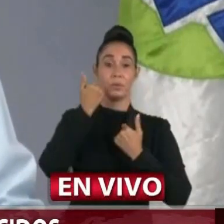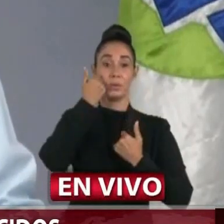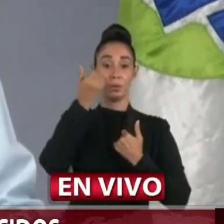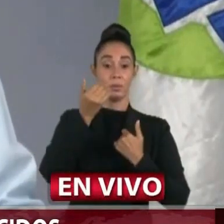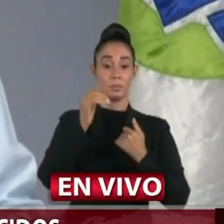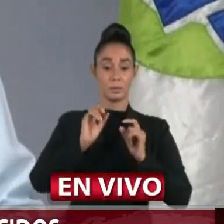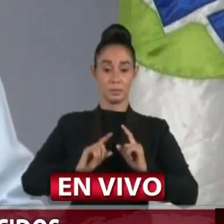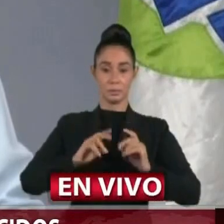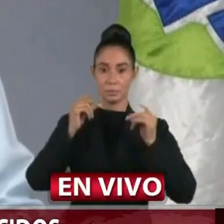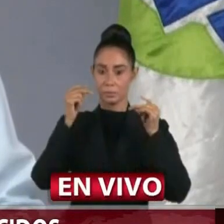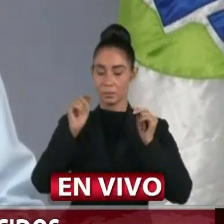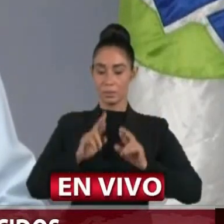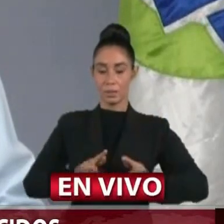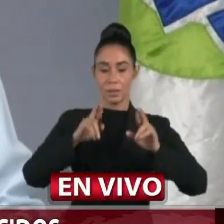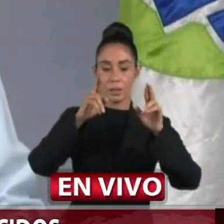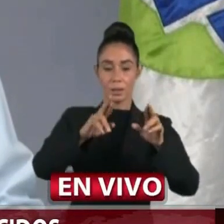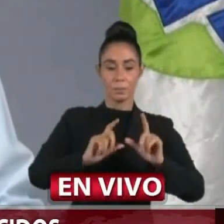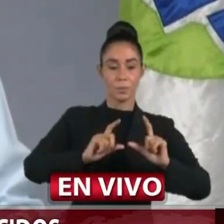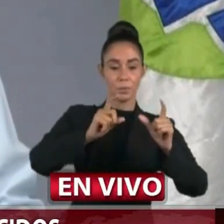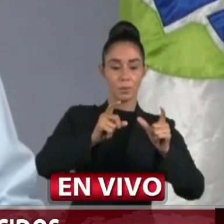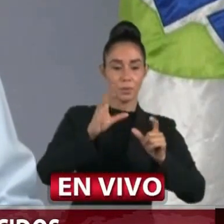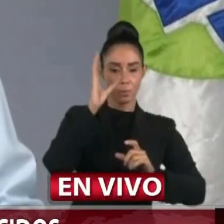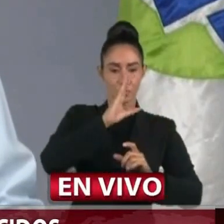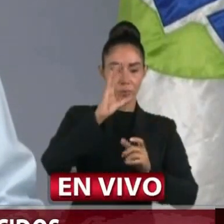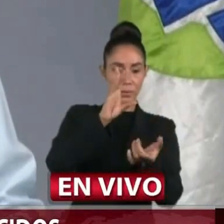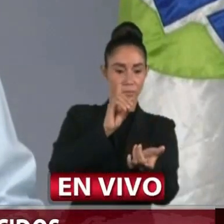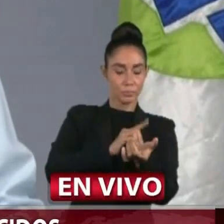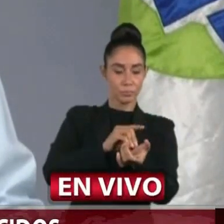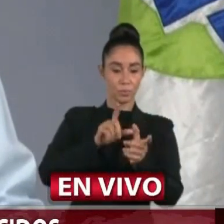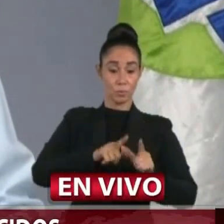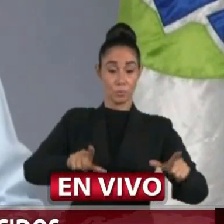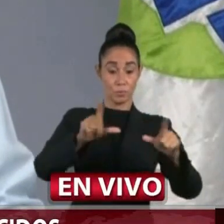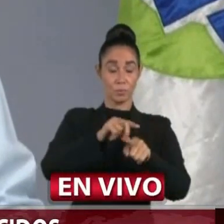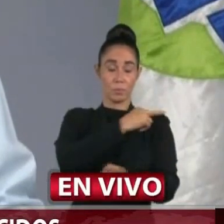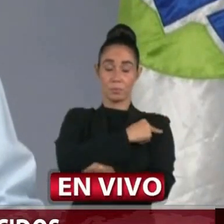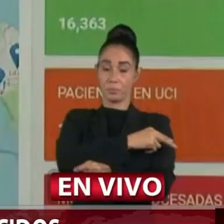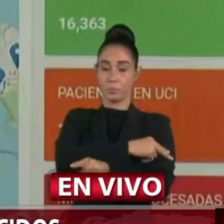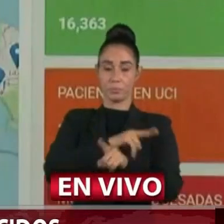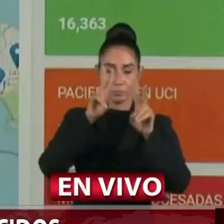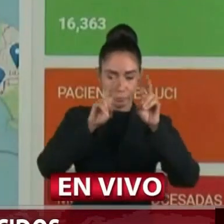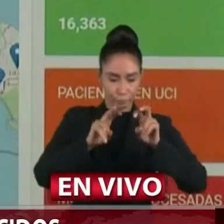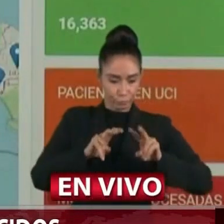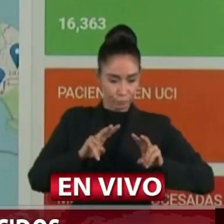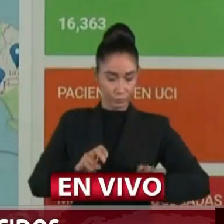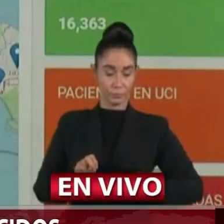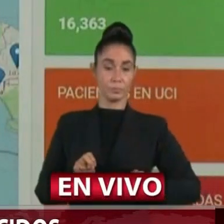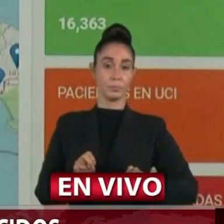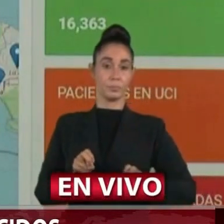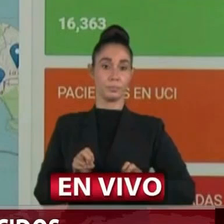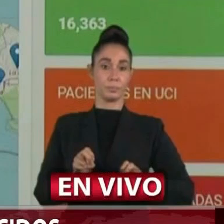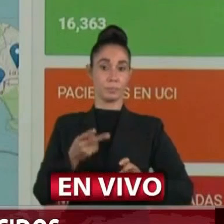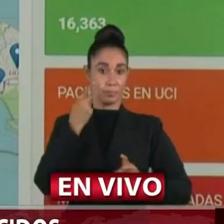médica más cercana. A los supermercados, bancos y espacios